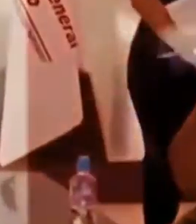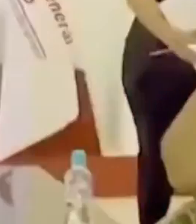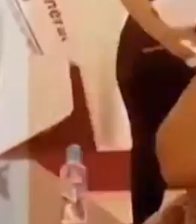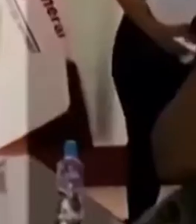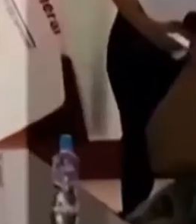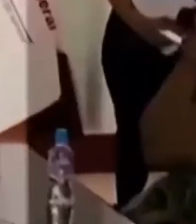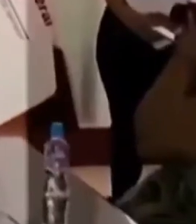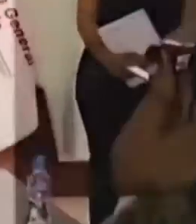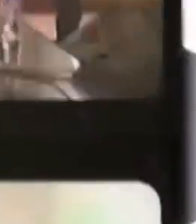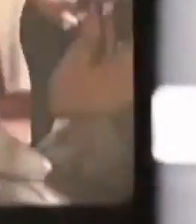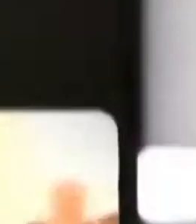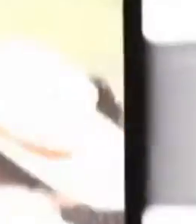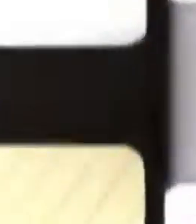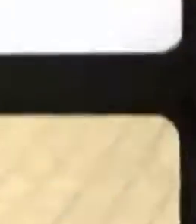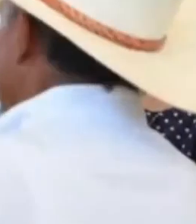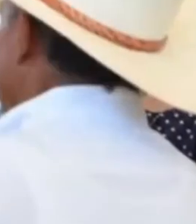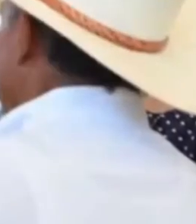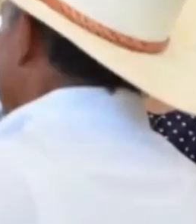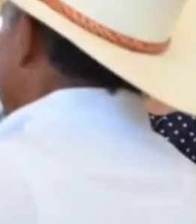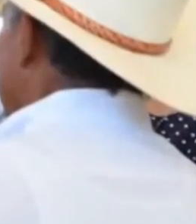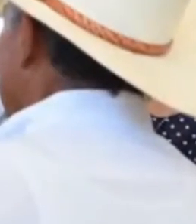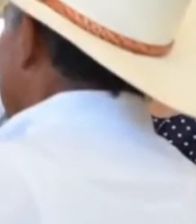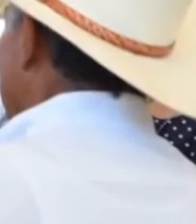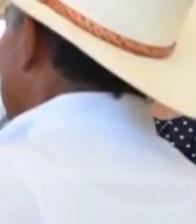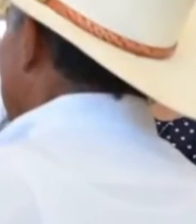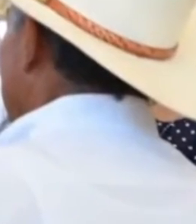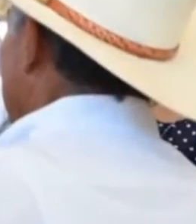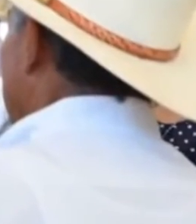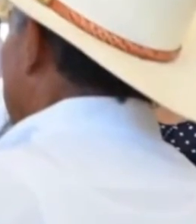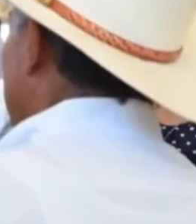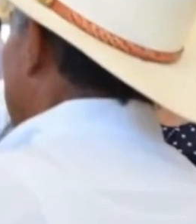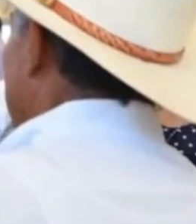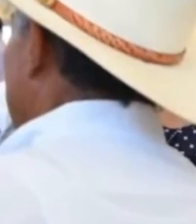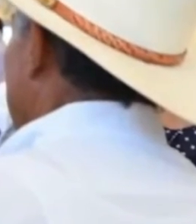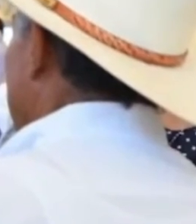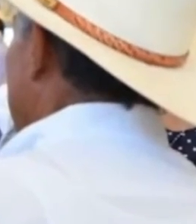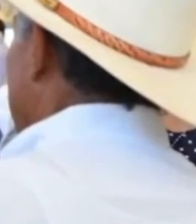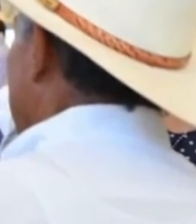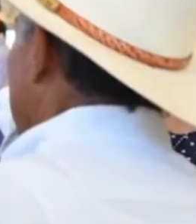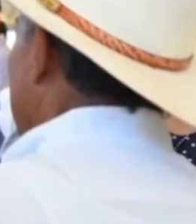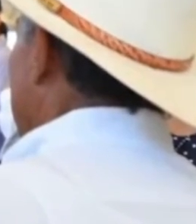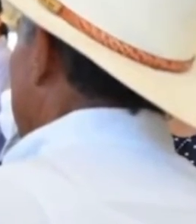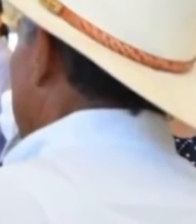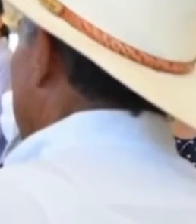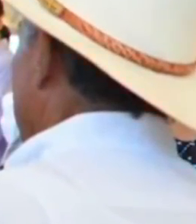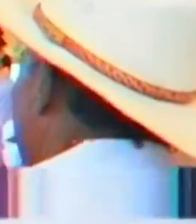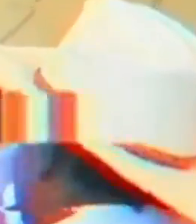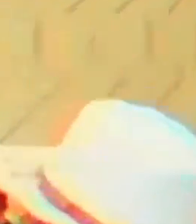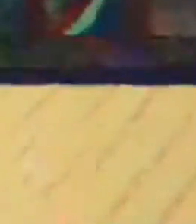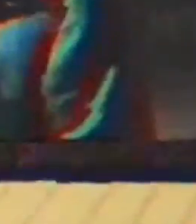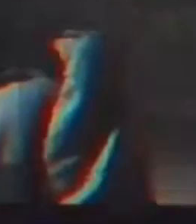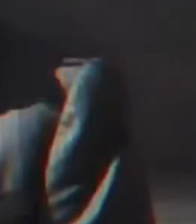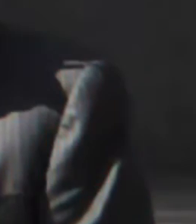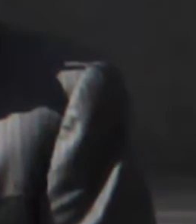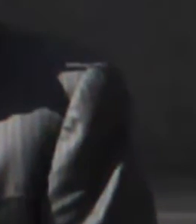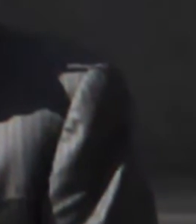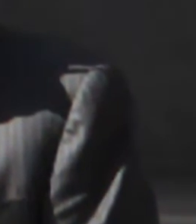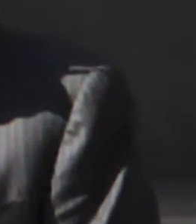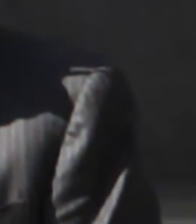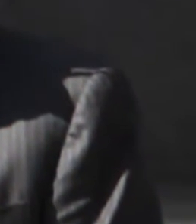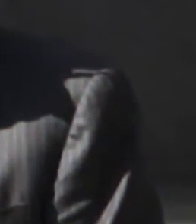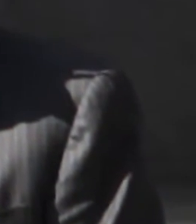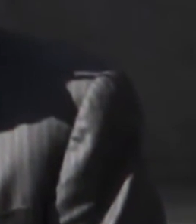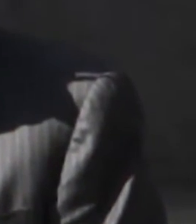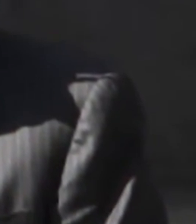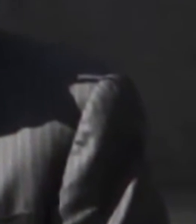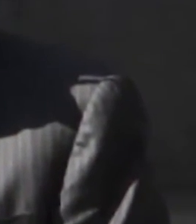eran conocidos los Beltrán. El testigo declaró que a principios de 2012, el entonces gobernador Roberto Sandoval buscó a García Luna para pedir